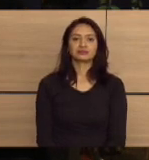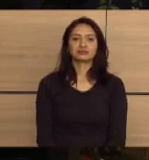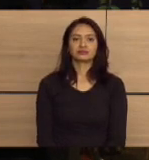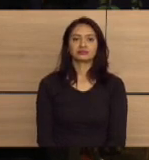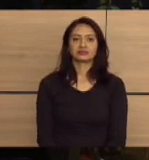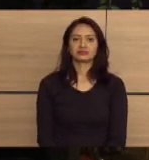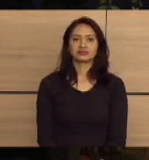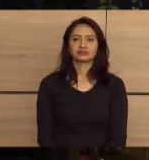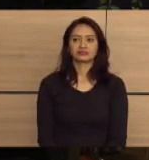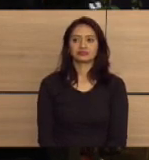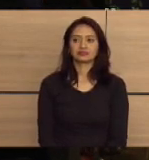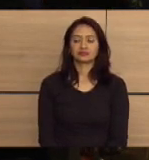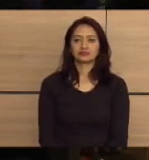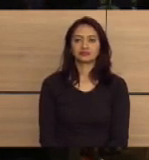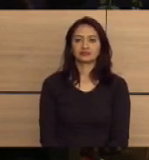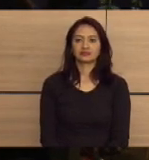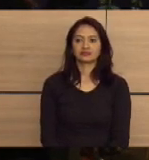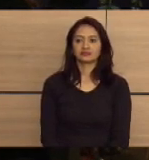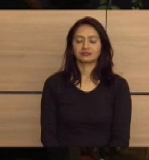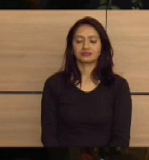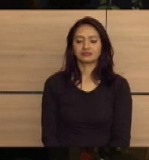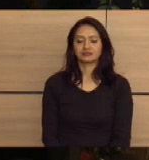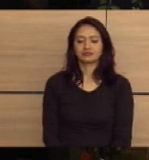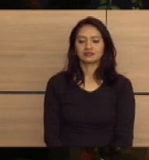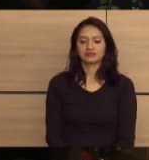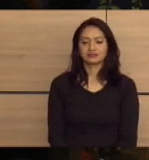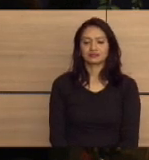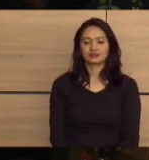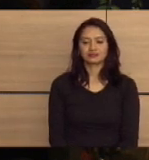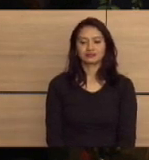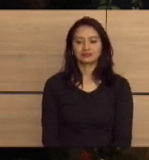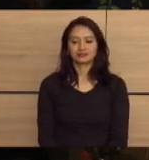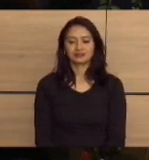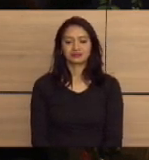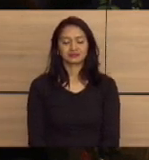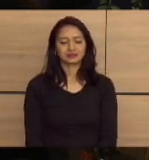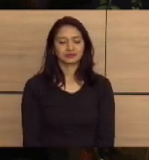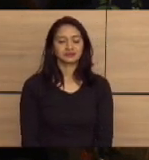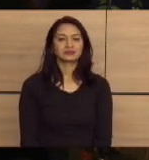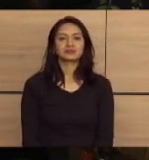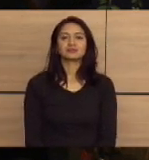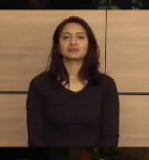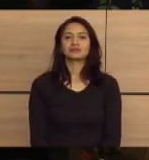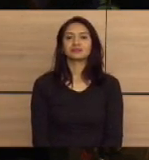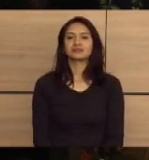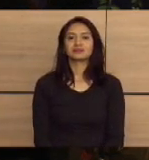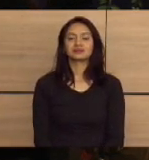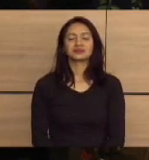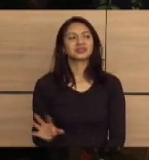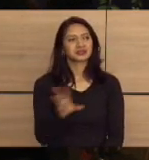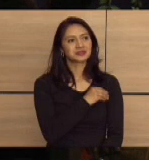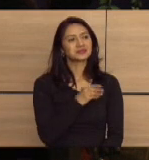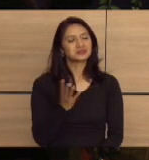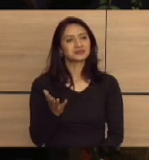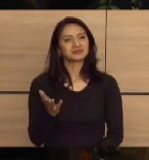Dos segundos, nos ayuden acá. Bueno, estábamos todos recreando esta muy buena forma de